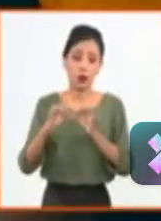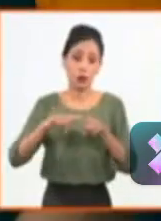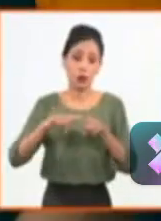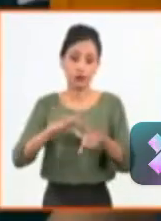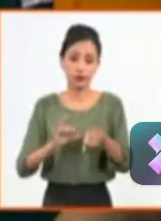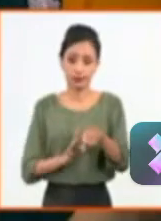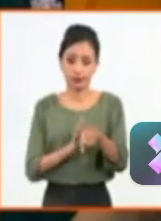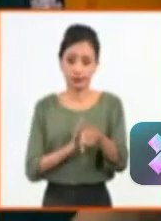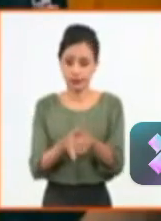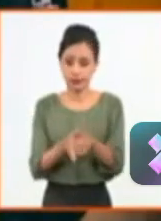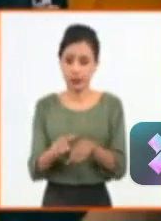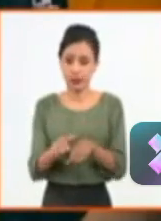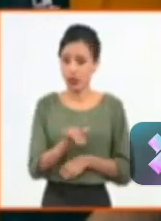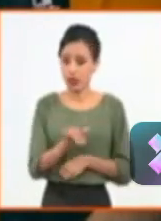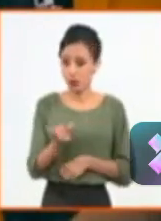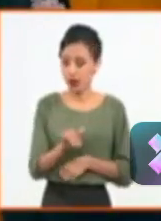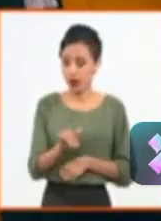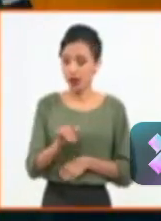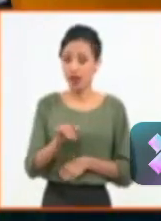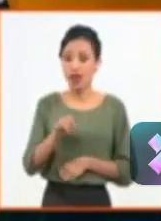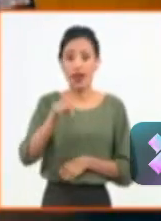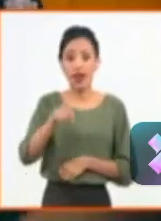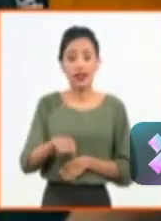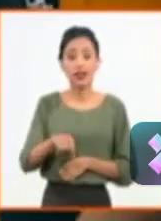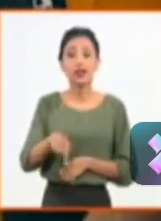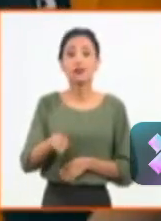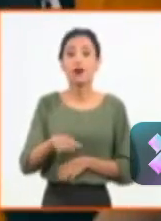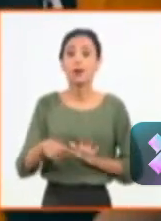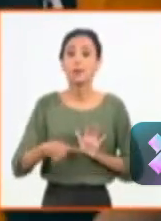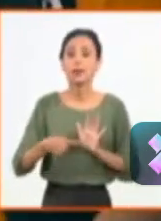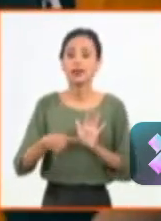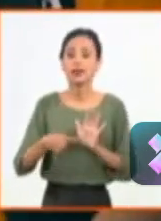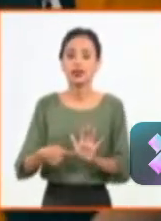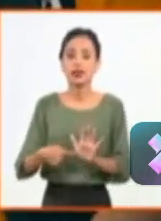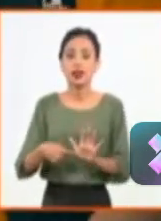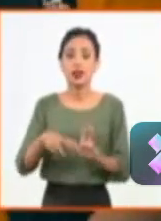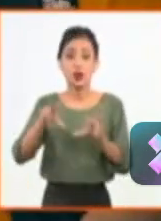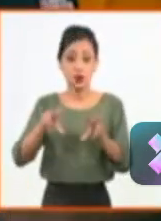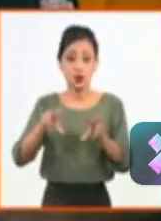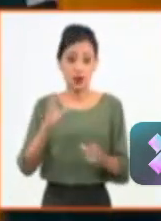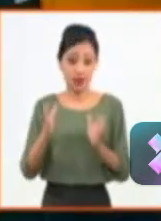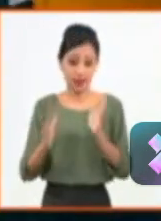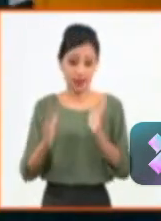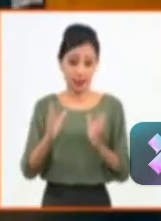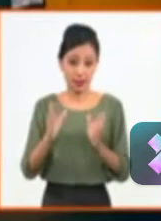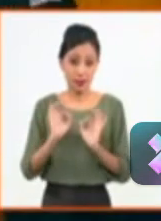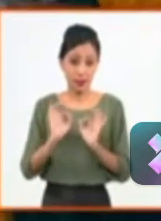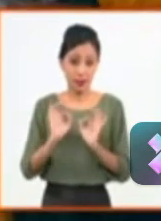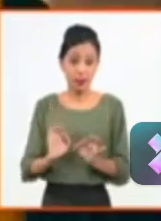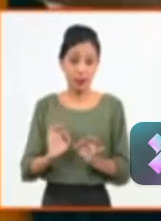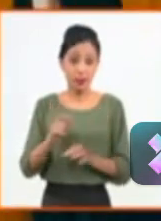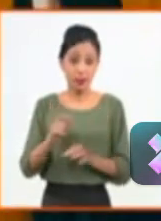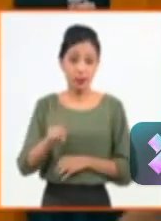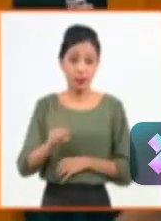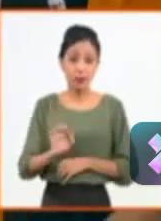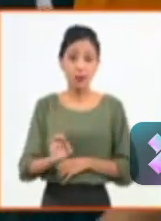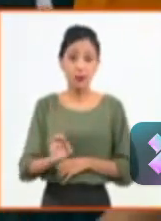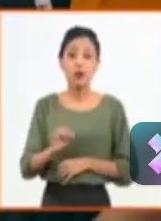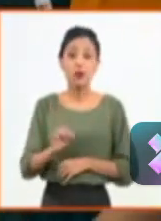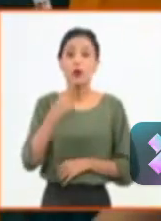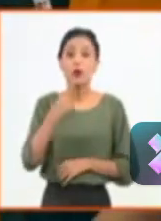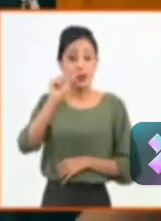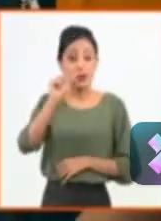además el placer de presentar esta nueva temporada de la serie Rostros con una persona que es